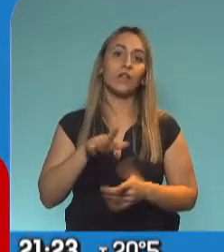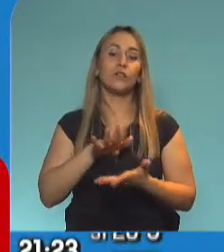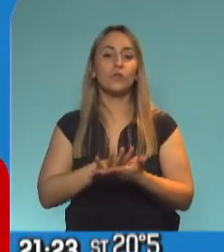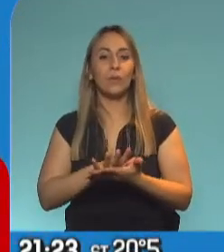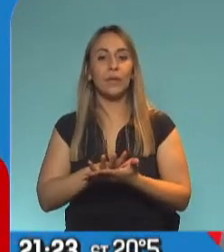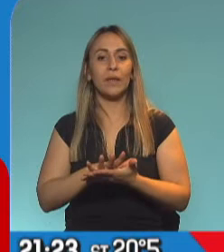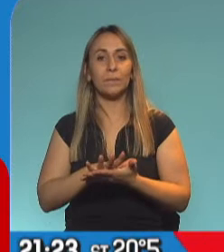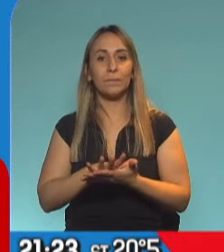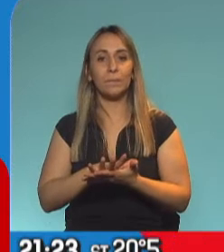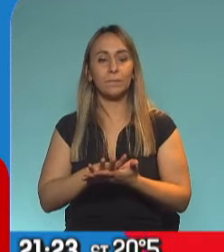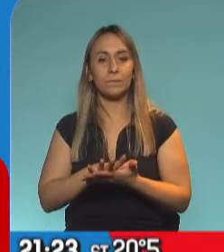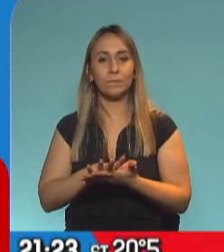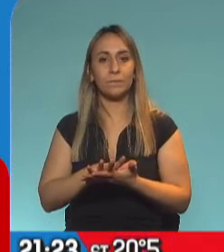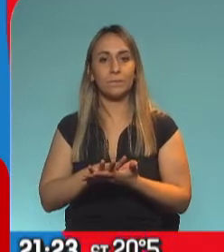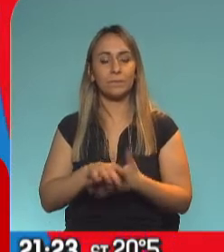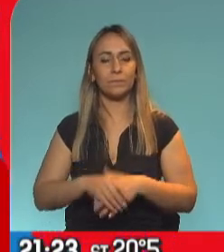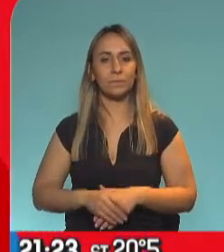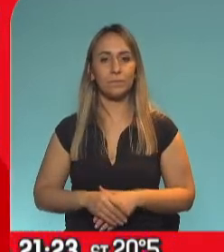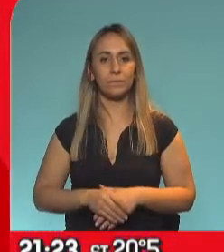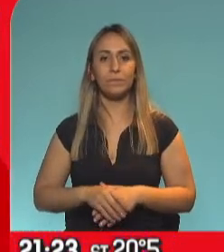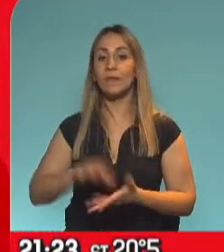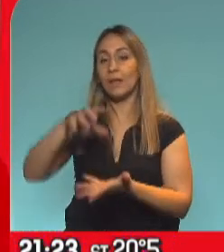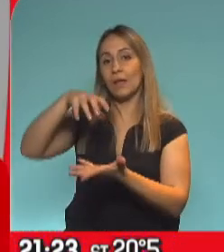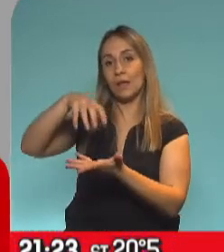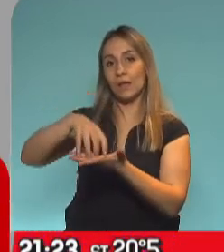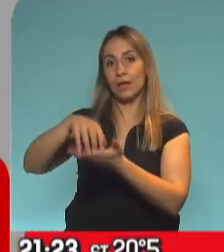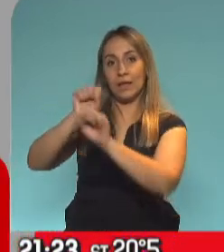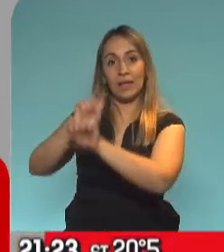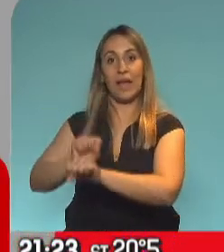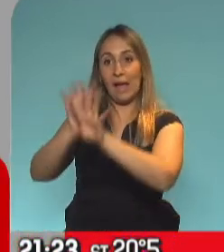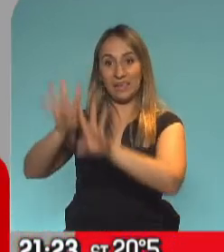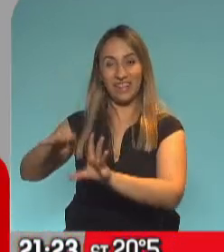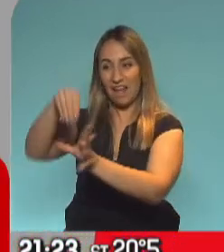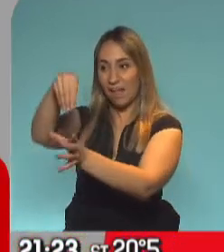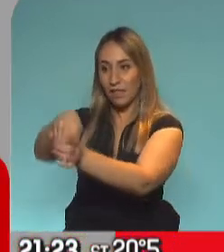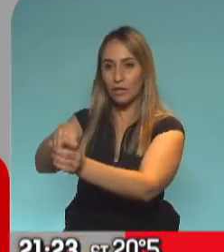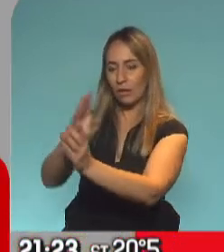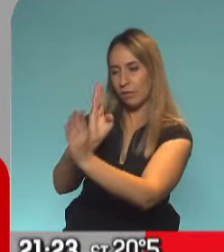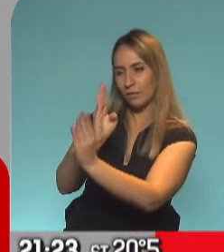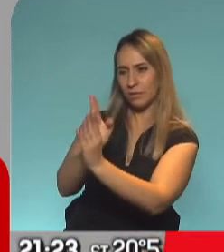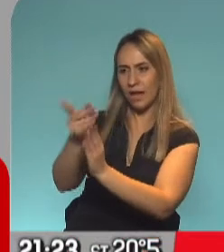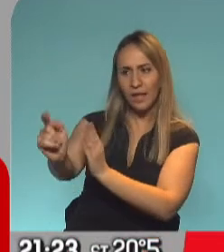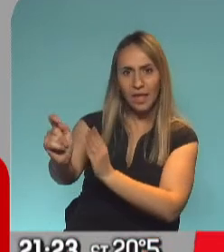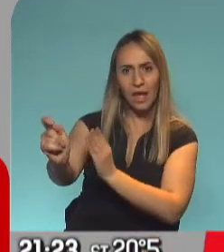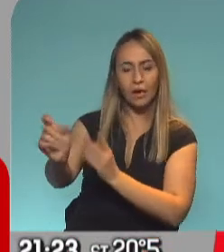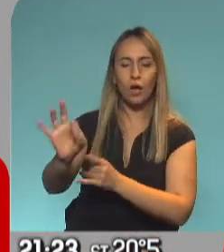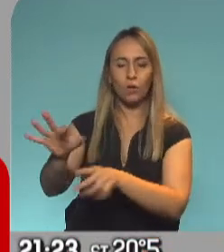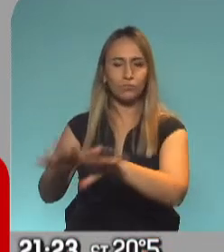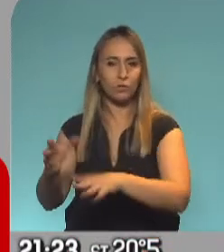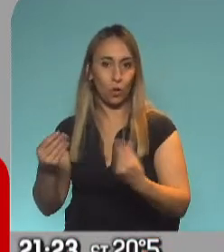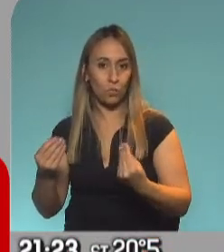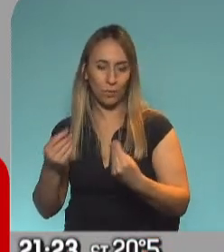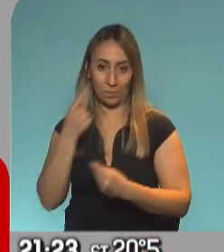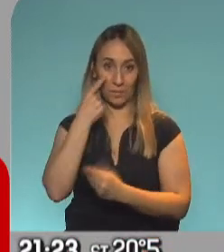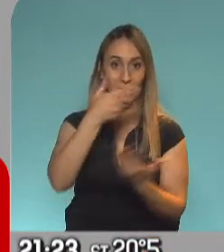la actividad que se hacía allí adentro de las cárceles, y a quienes espiaba, presta atención a este documento, sobre todo